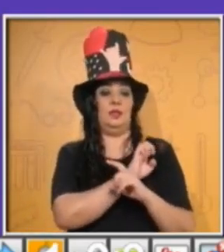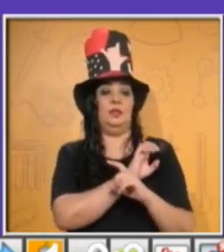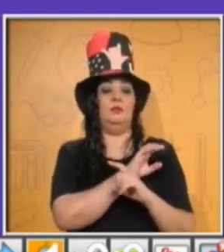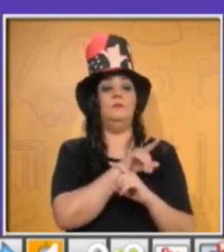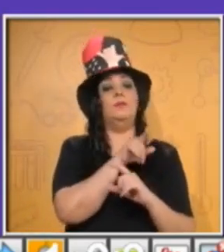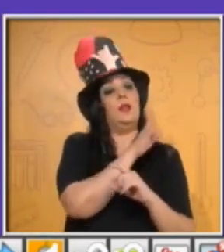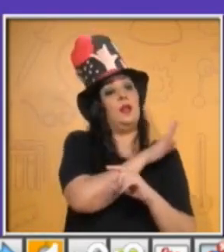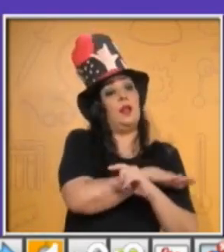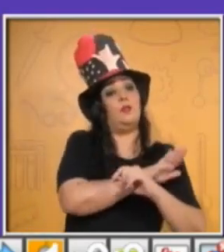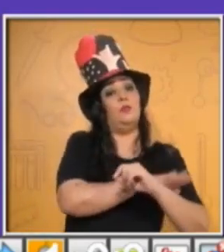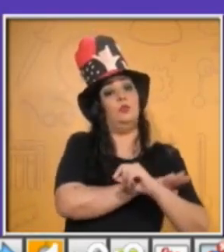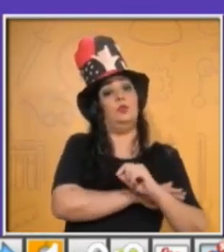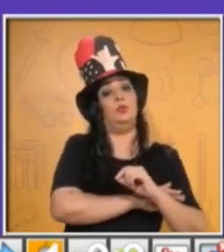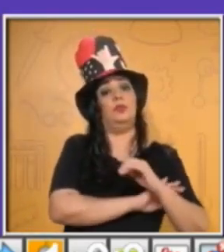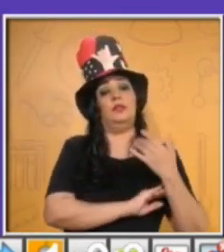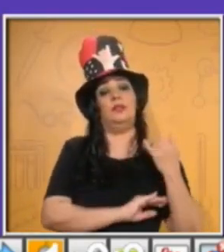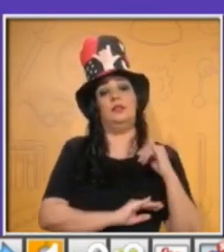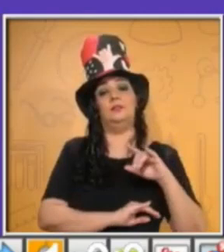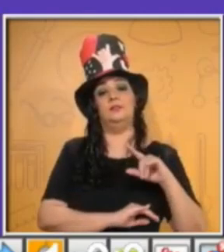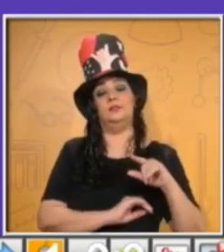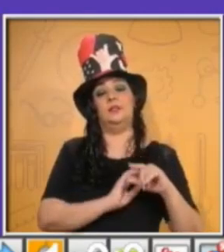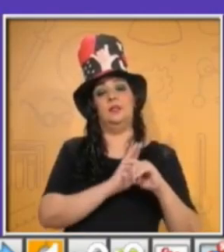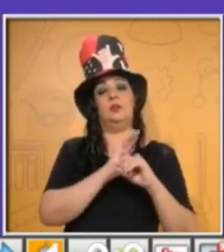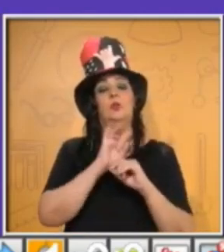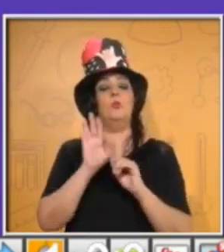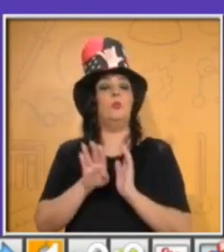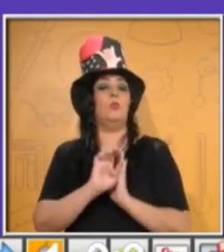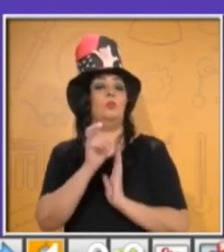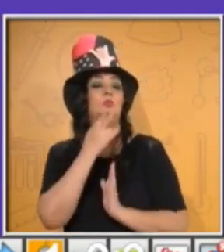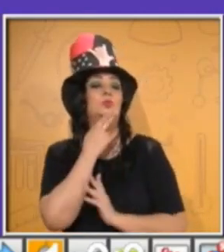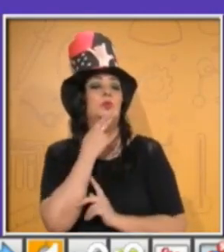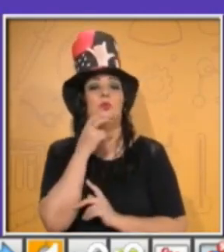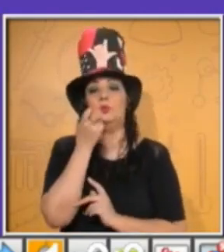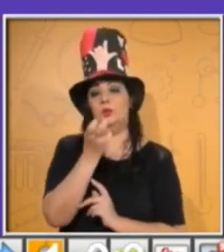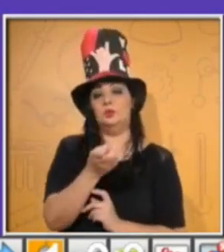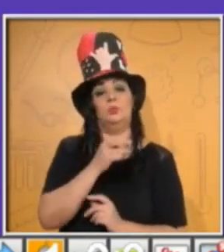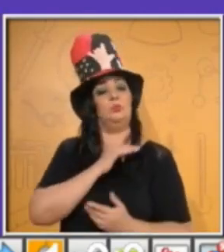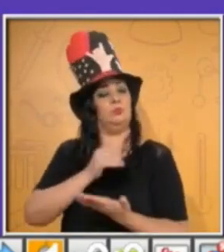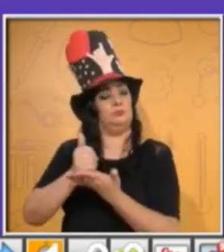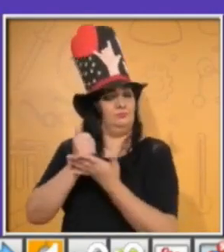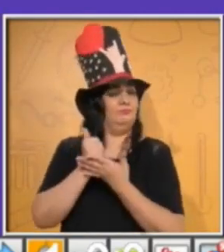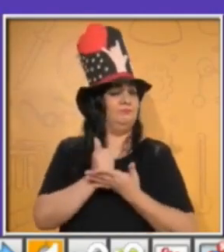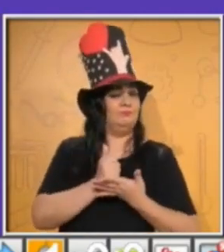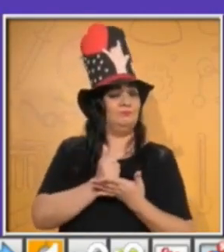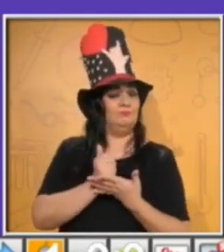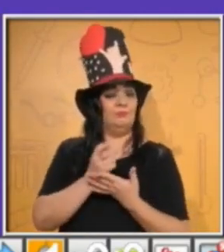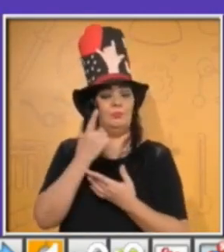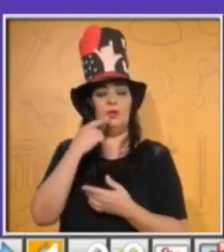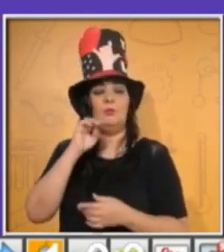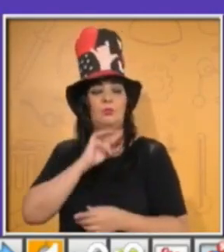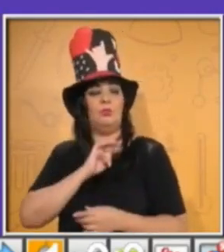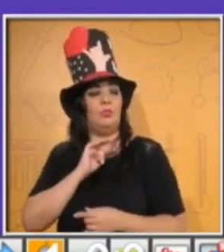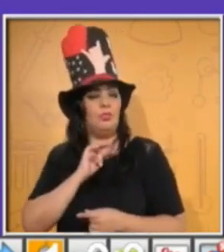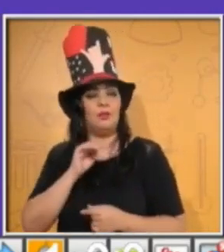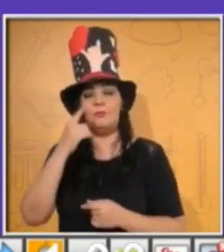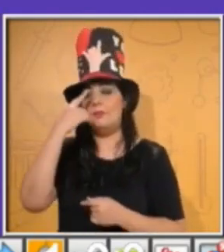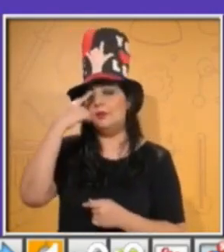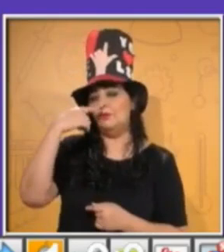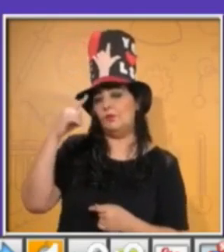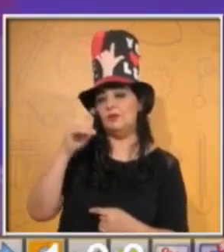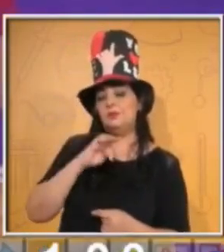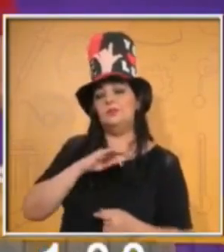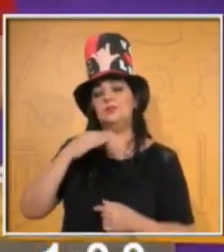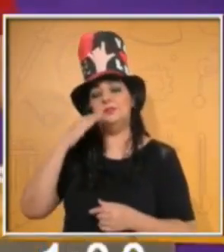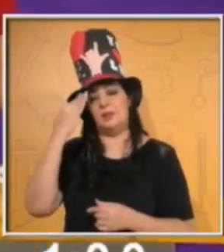Entonces, utilizando estos elementos de la rosa de los vientos, podemos ayudarnos a dar unas indicaciones más